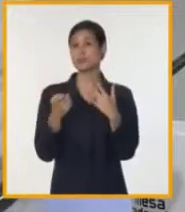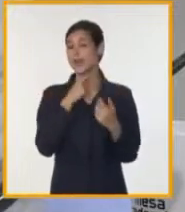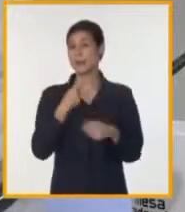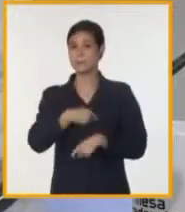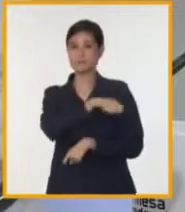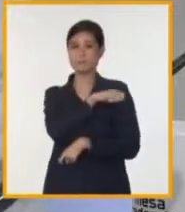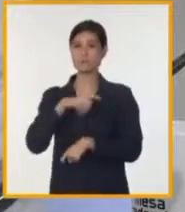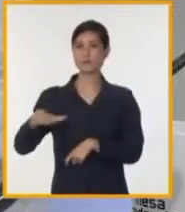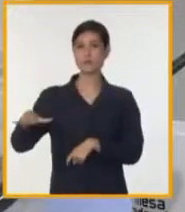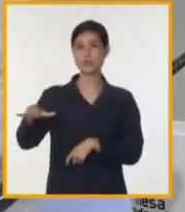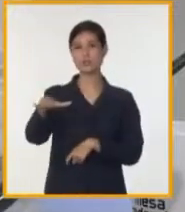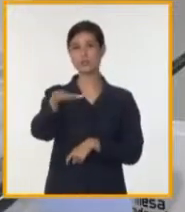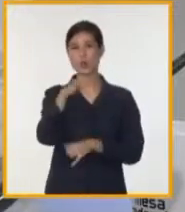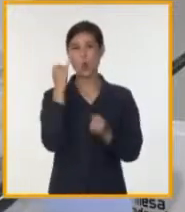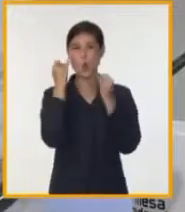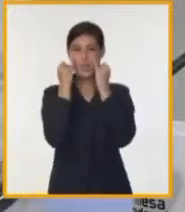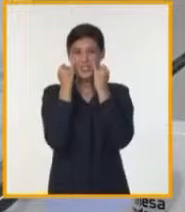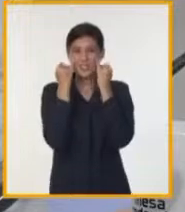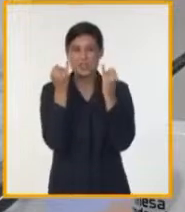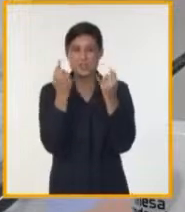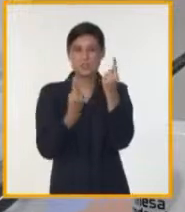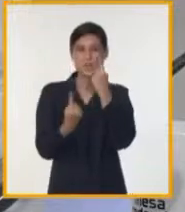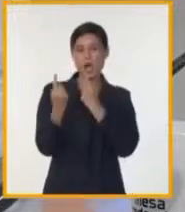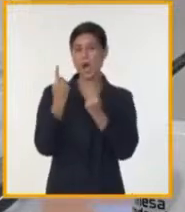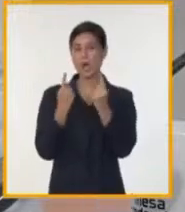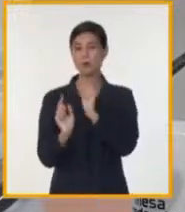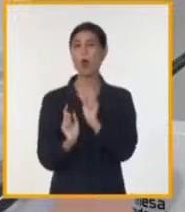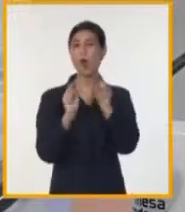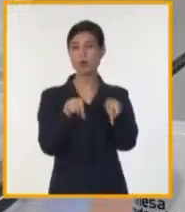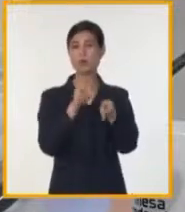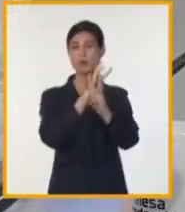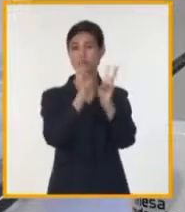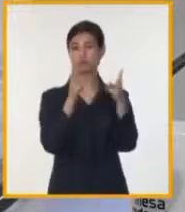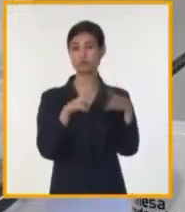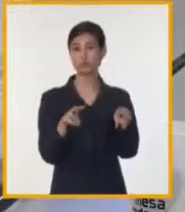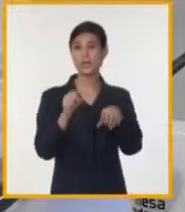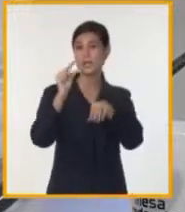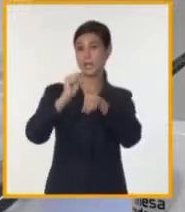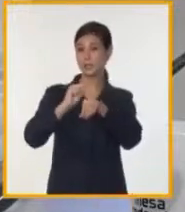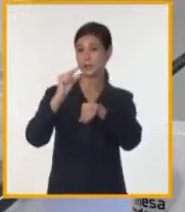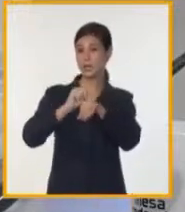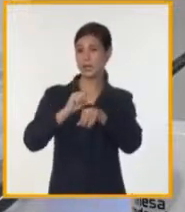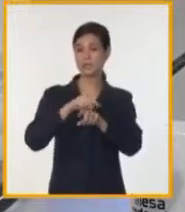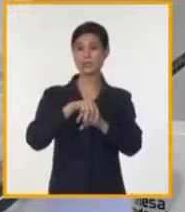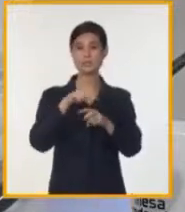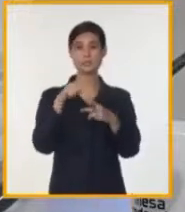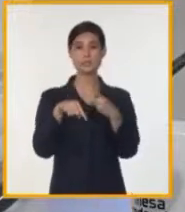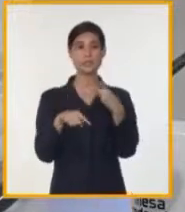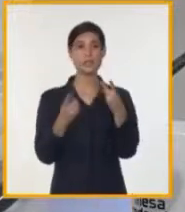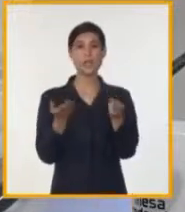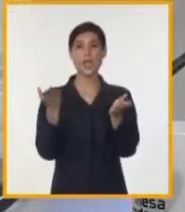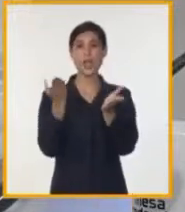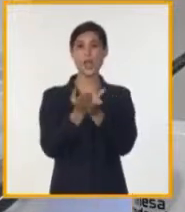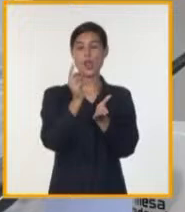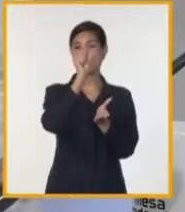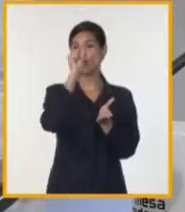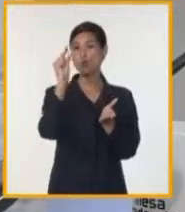población. Los triciclos eléctricos, los ecotaxis, los Medibú, la Escuela de Educación Vial,